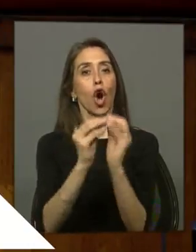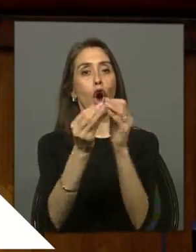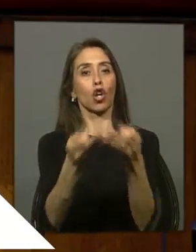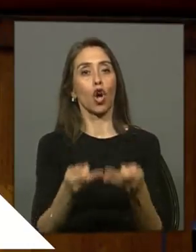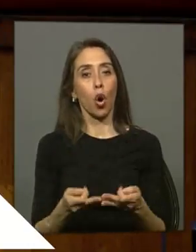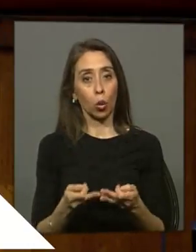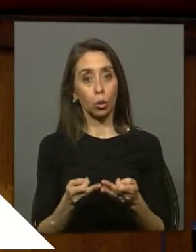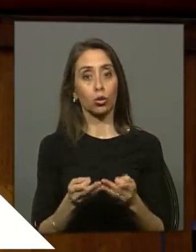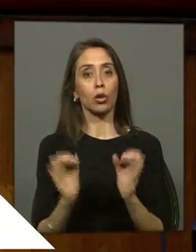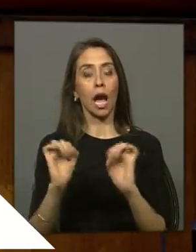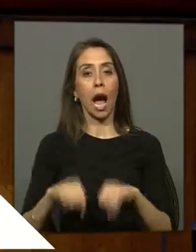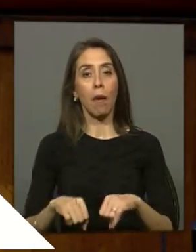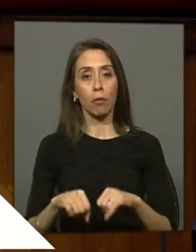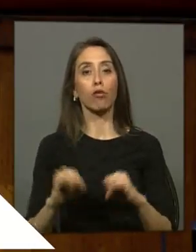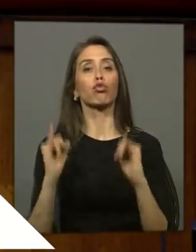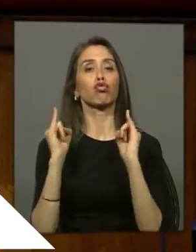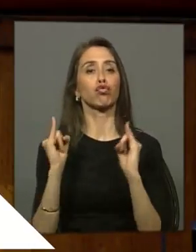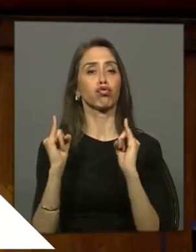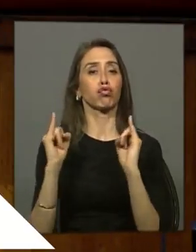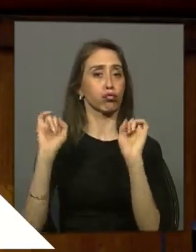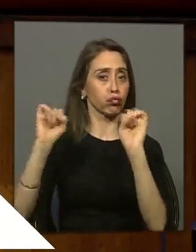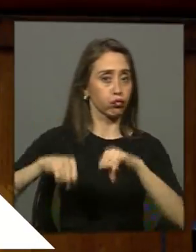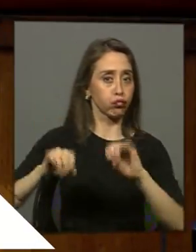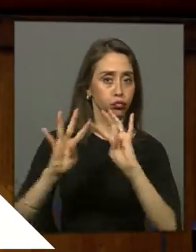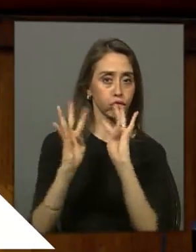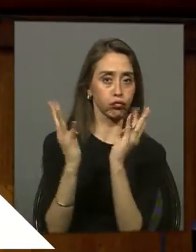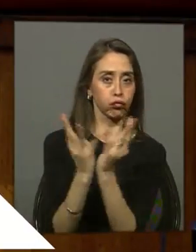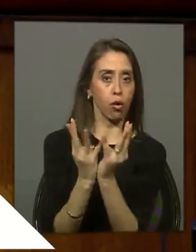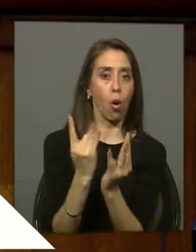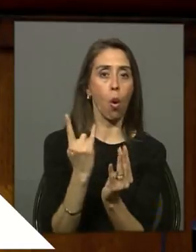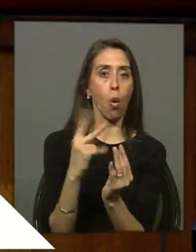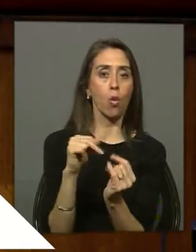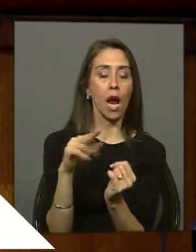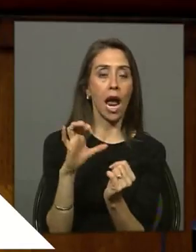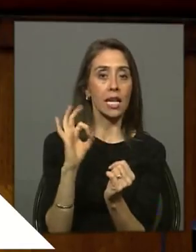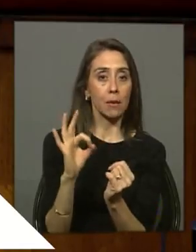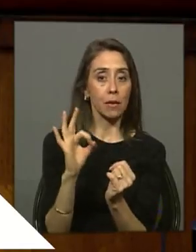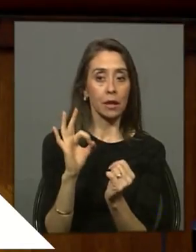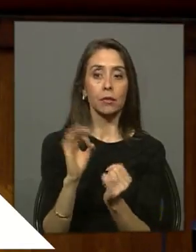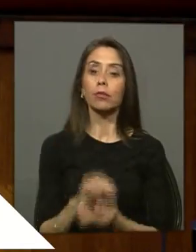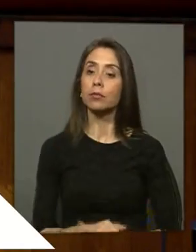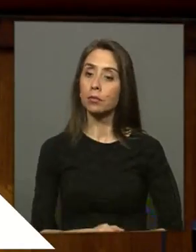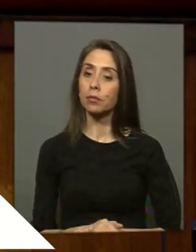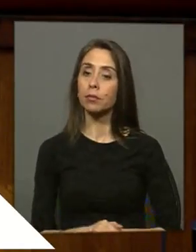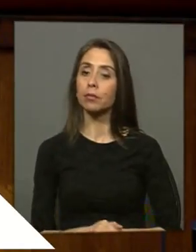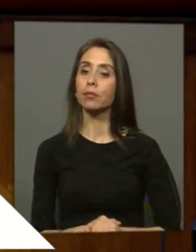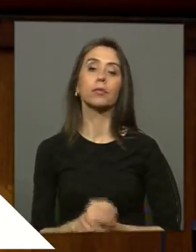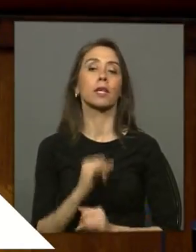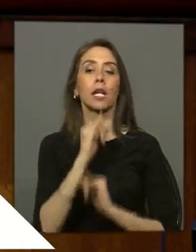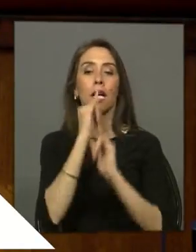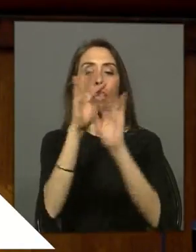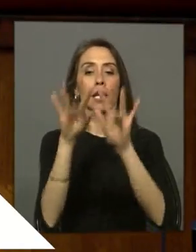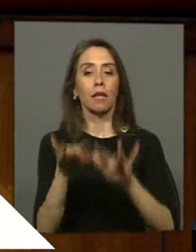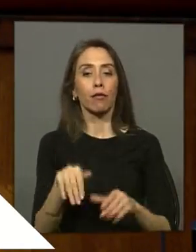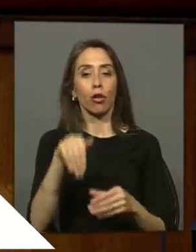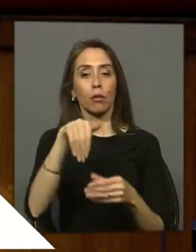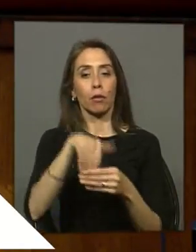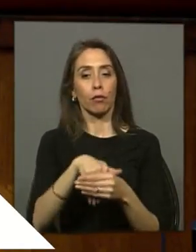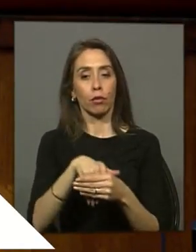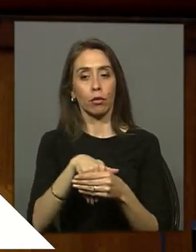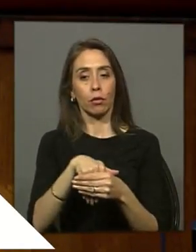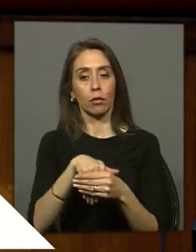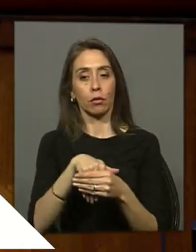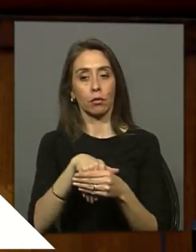recomendaciones fueron aprobadas por asentimiento unánime consignándose en el informe de la votación que carayó